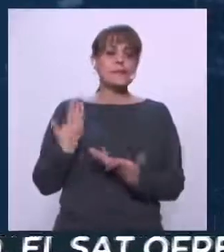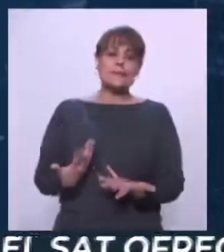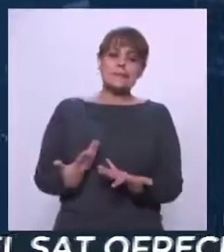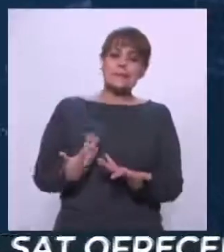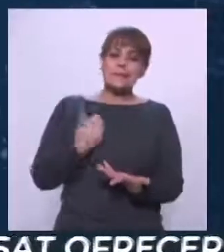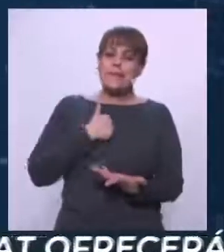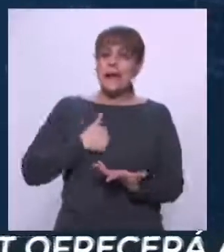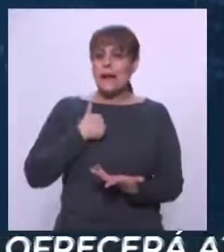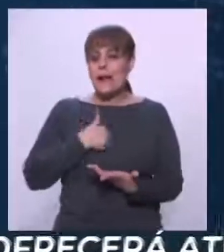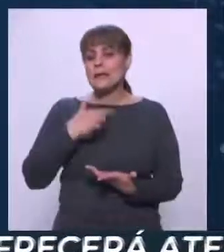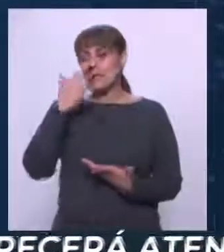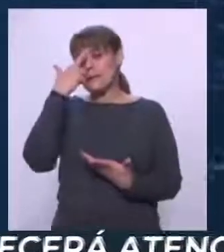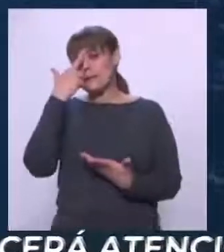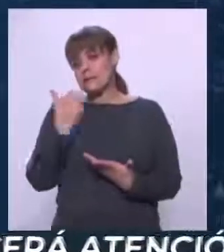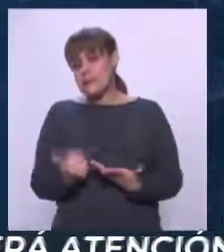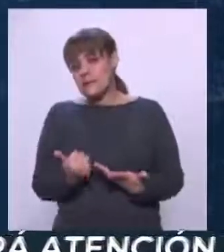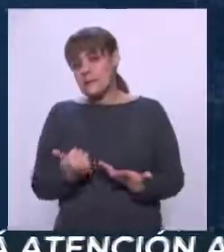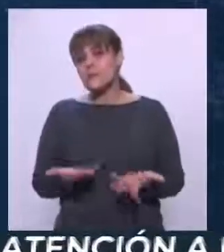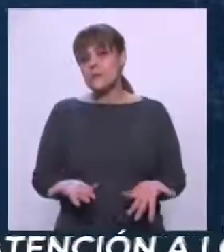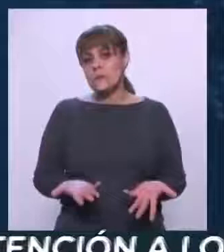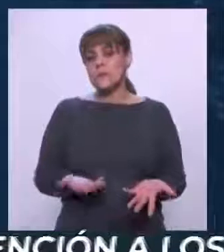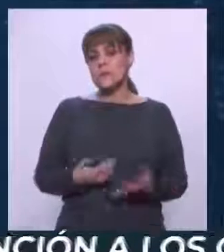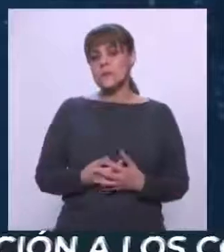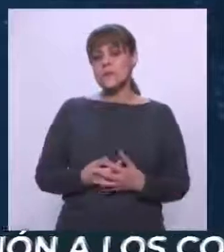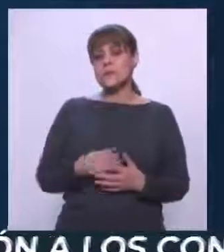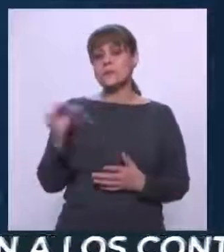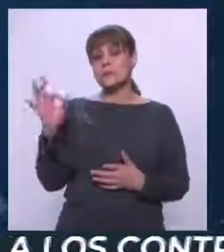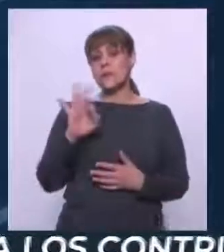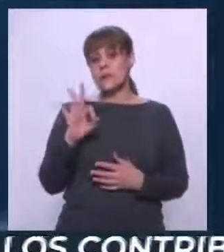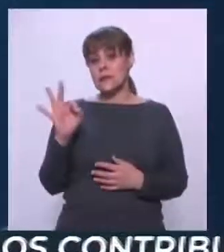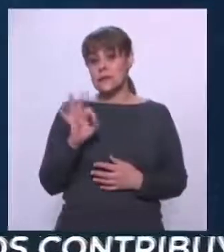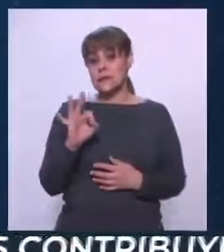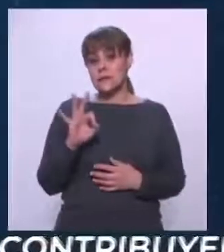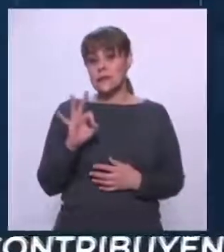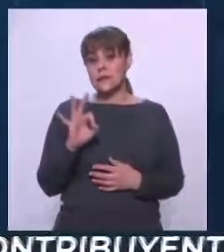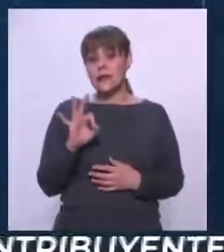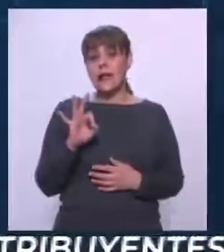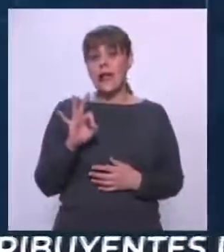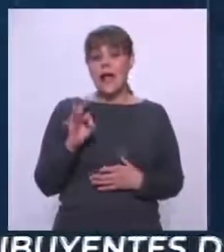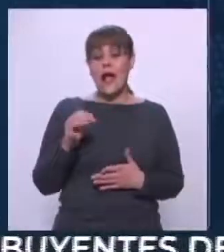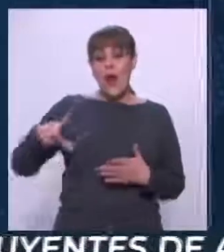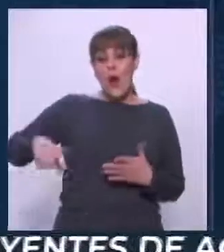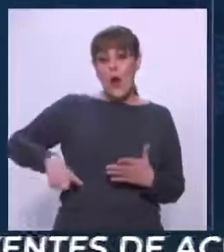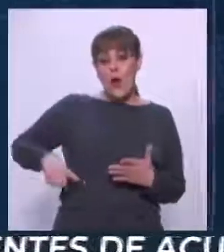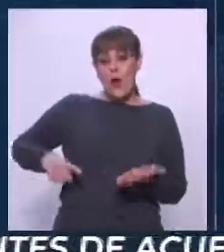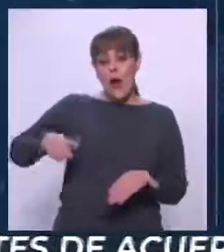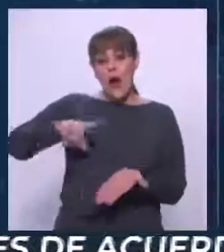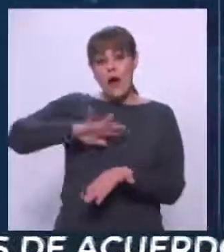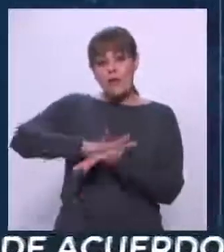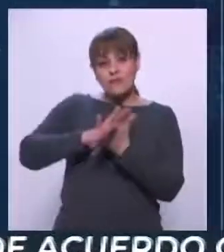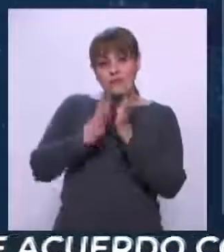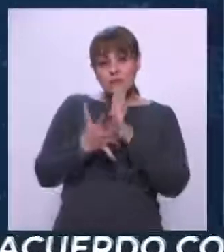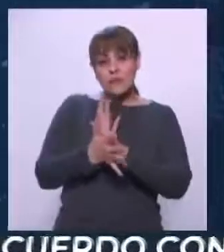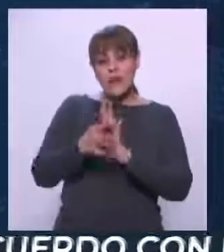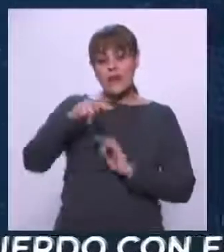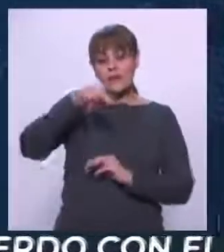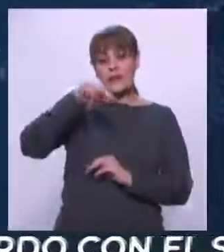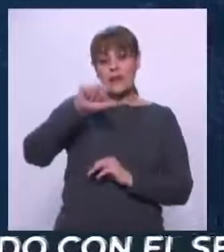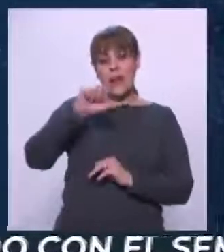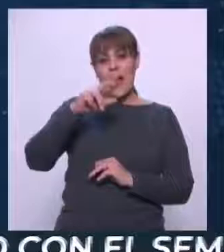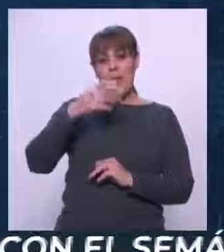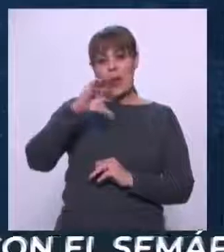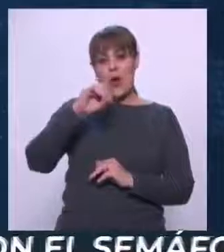razón, que se podía hablar de un narcogobierno, sino de un narcoestado, sí,